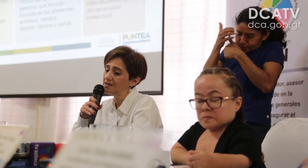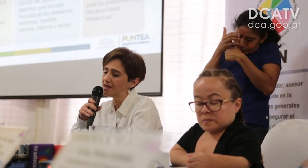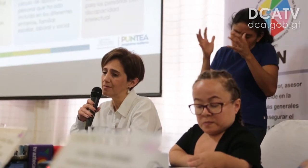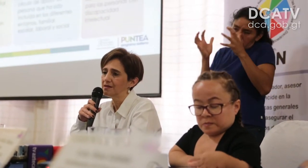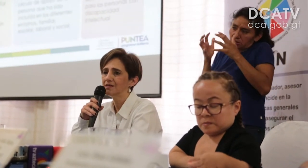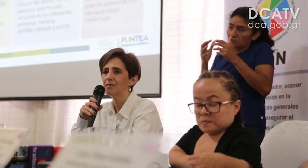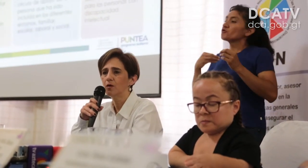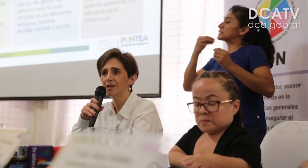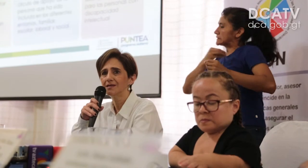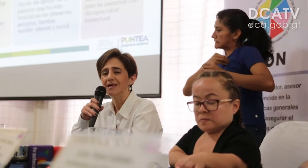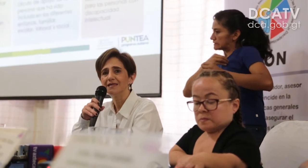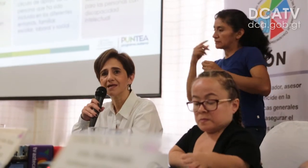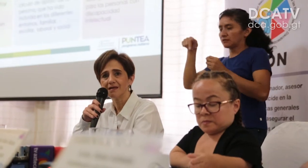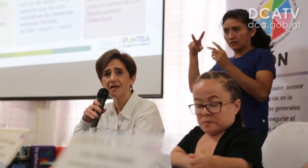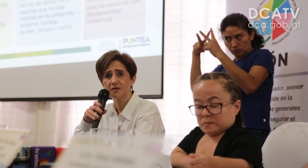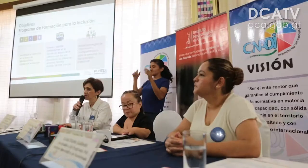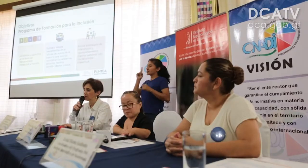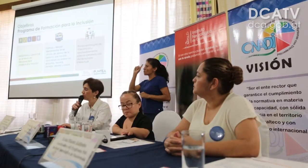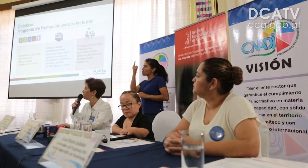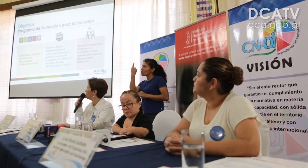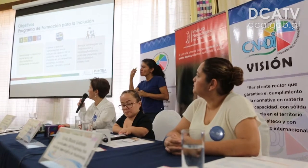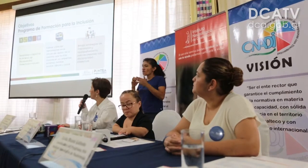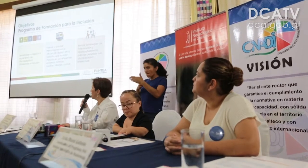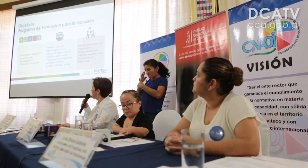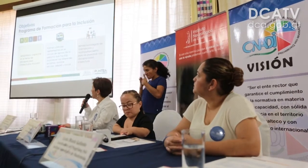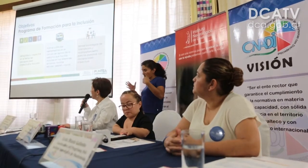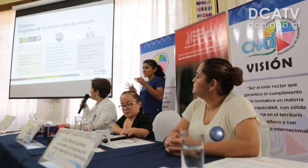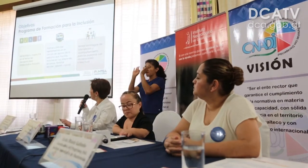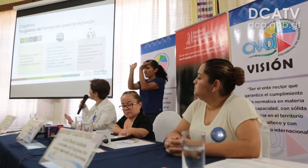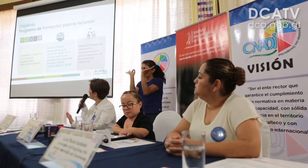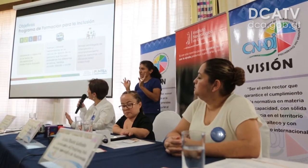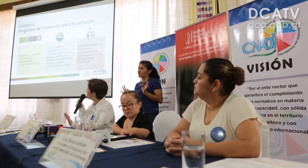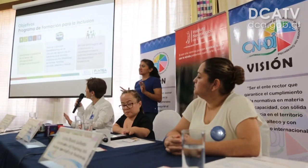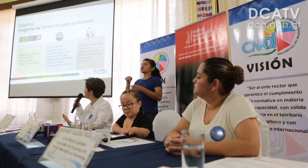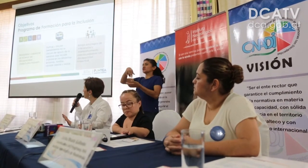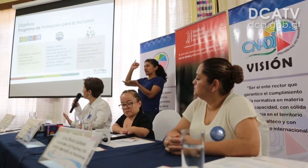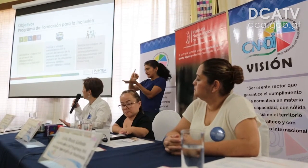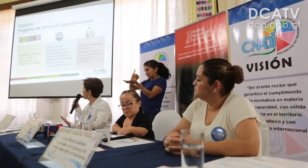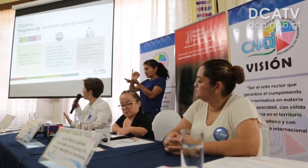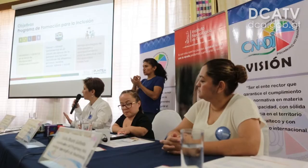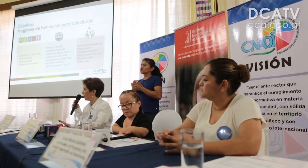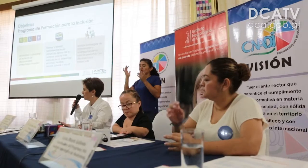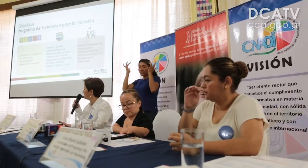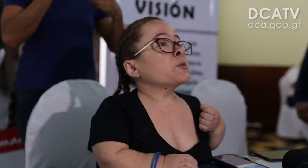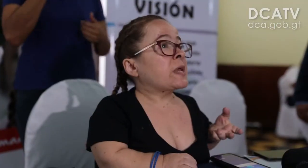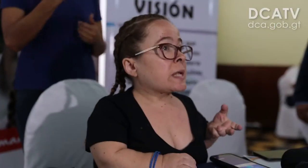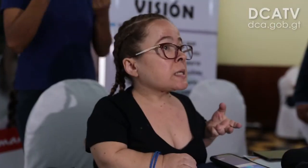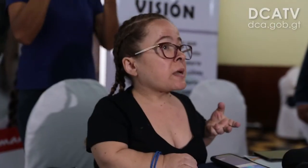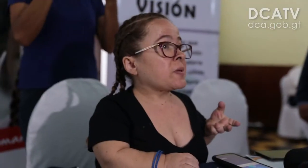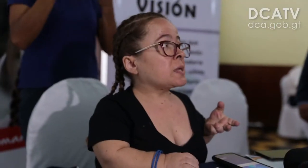Internacional de los Derechos de las Personas con Discapacidad. Y nosotros vemos con mucha, con alegría y con ciertas